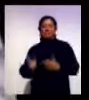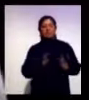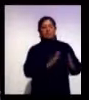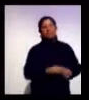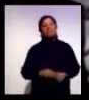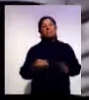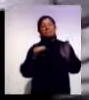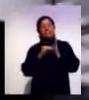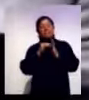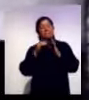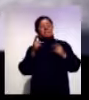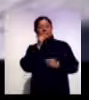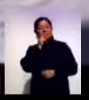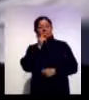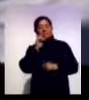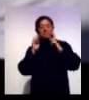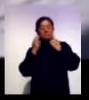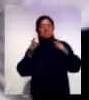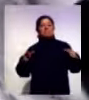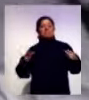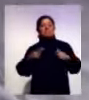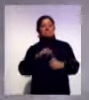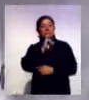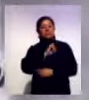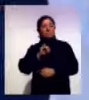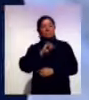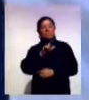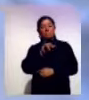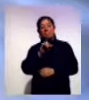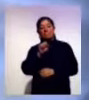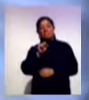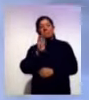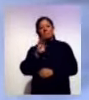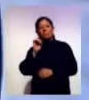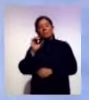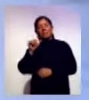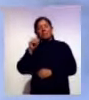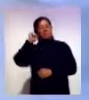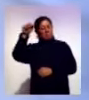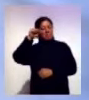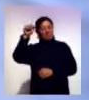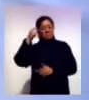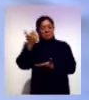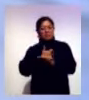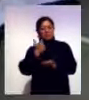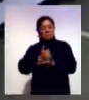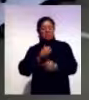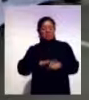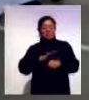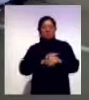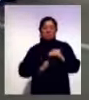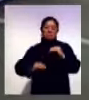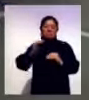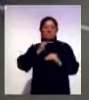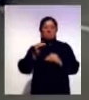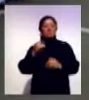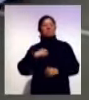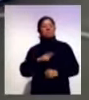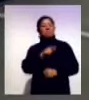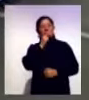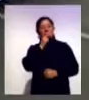vestidos de civil se reunieron el jueves ante el Parlamento en Lisboa para exigir alzas salariales y protestar por la falta de personal. Los policías